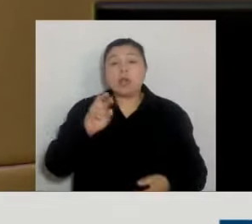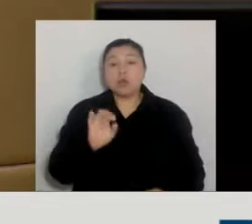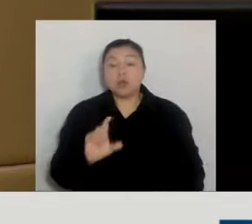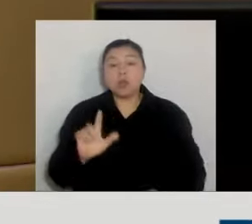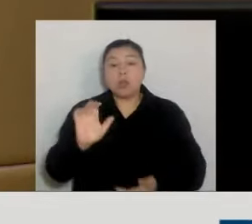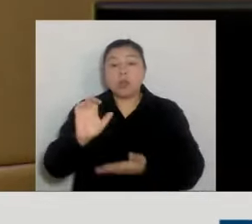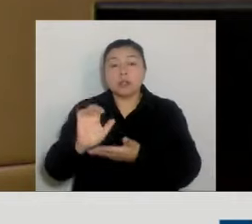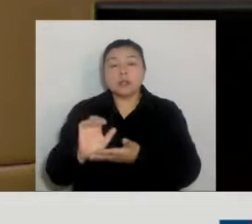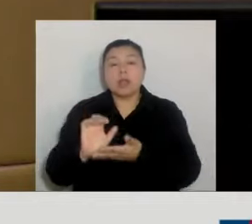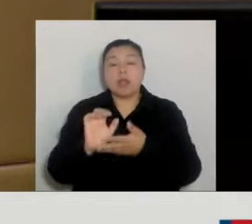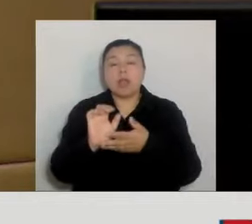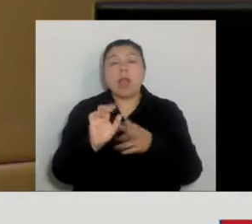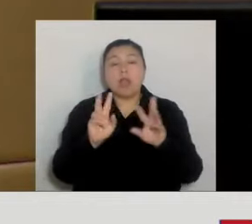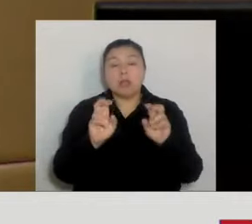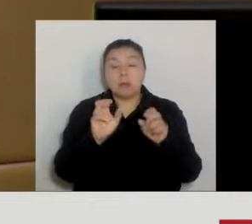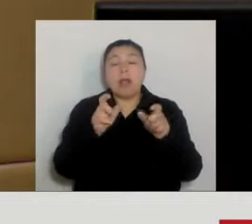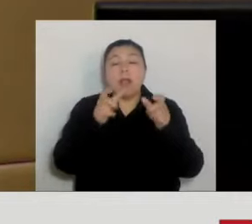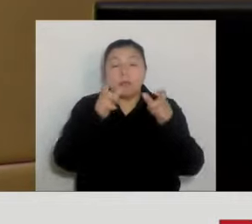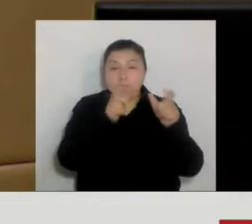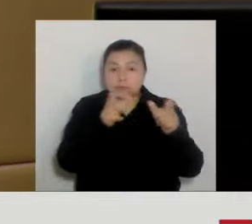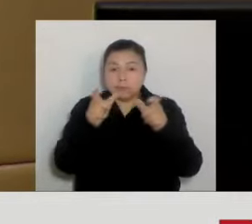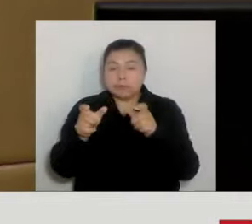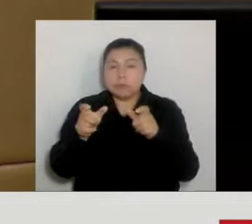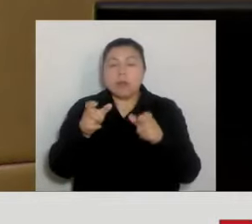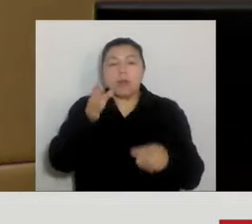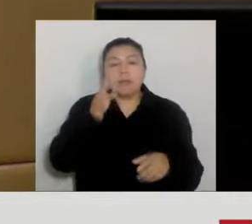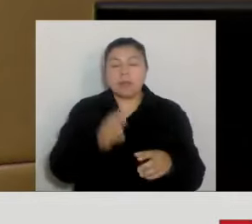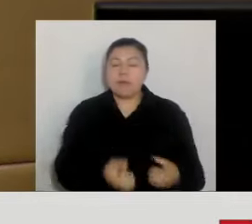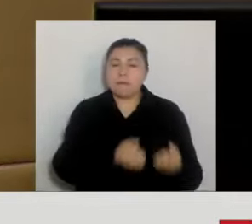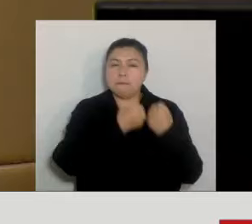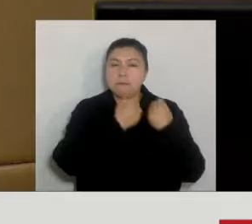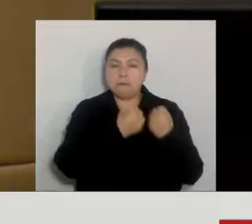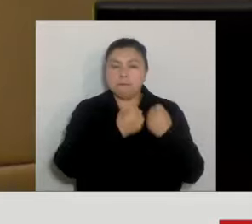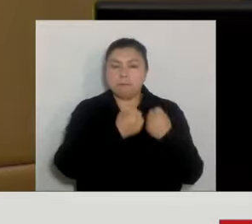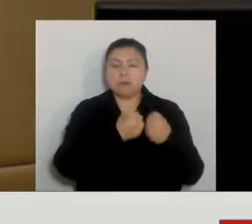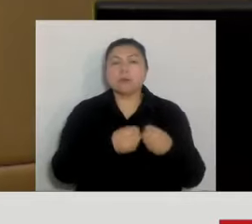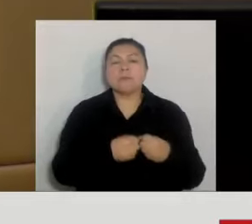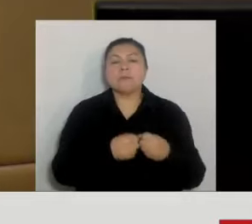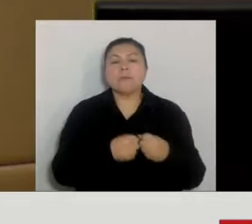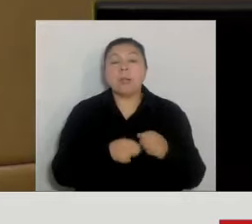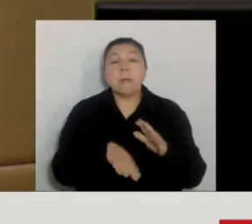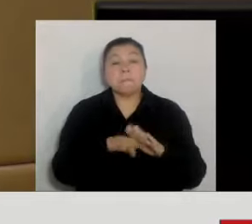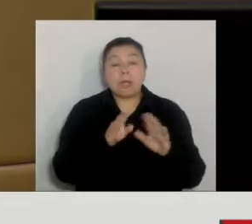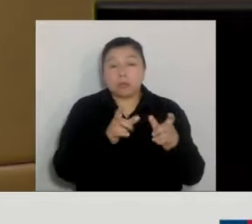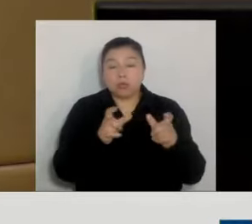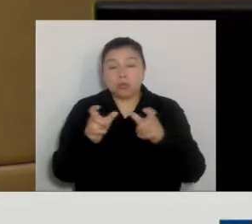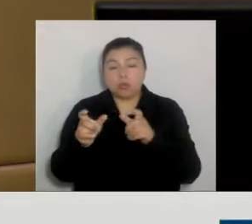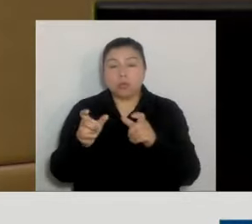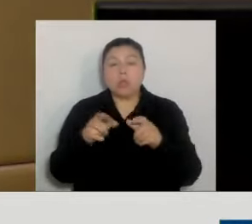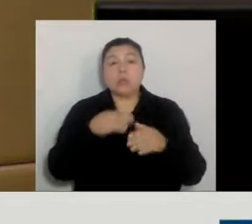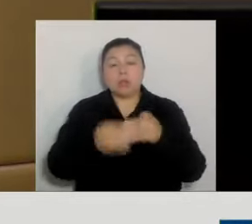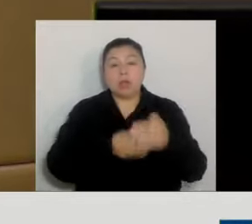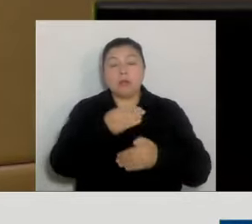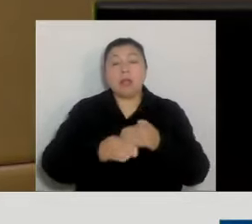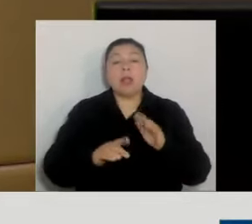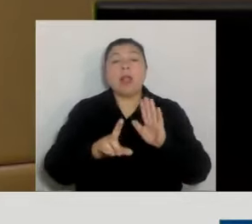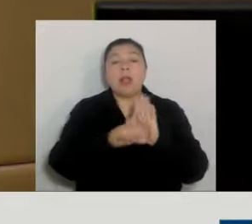fiscalización y vigilancia deba ser robustecido es por eso que El Avance que significó la ley